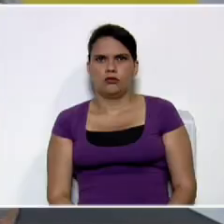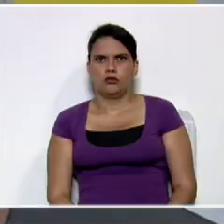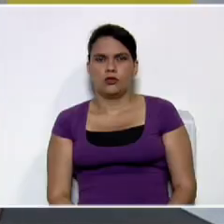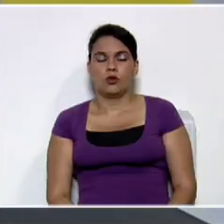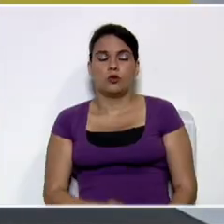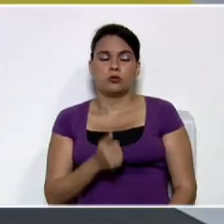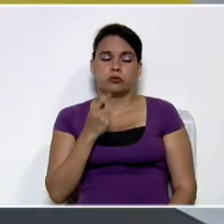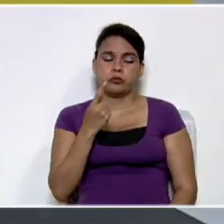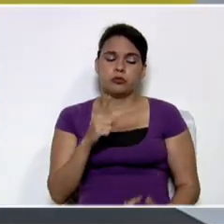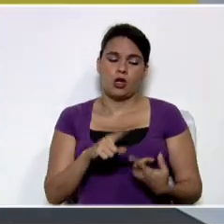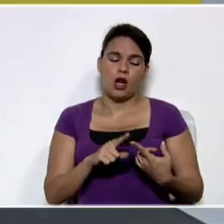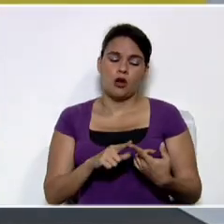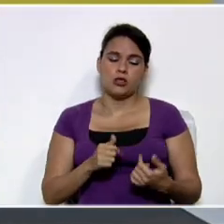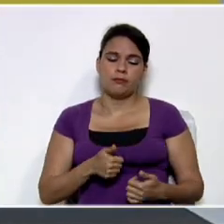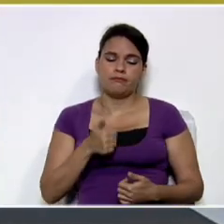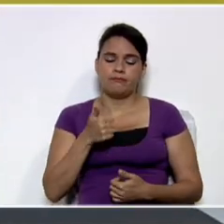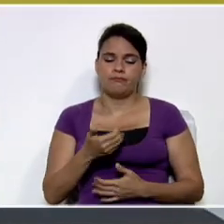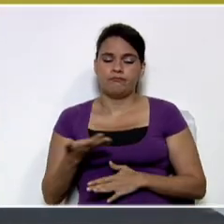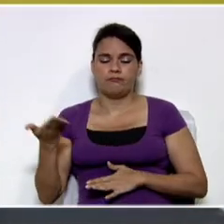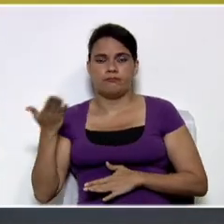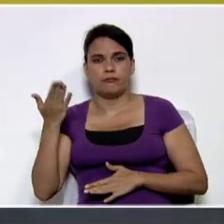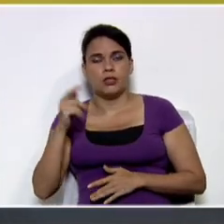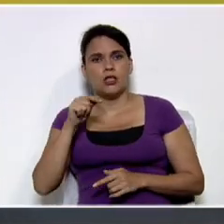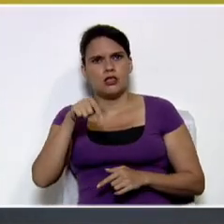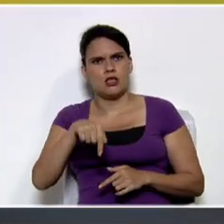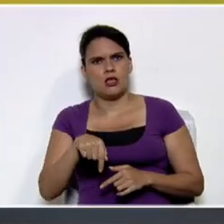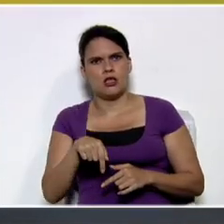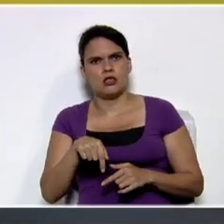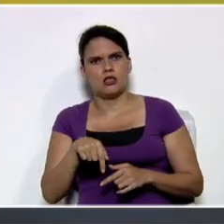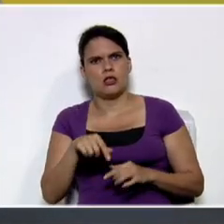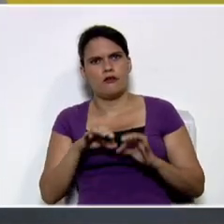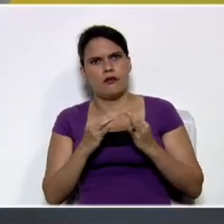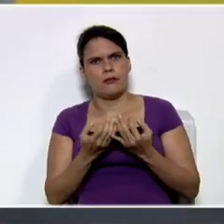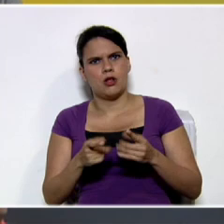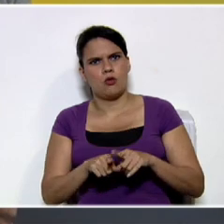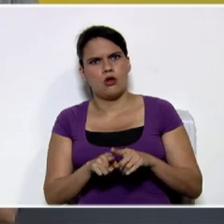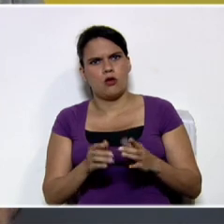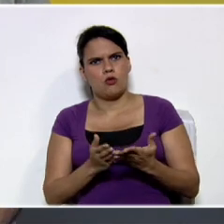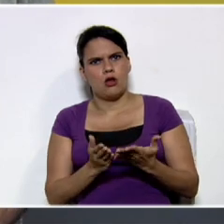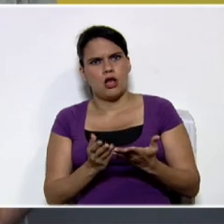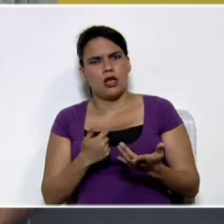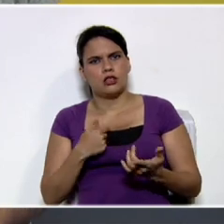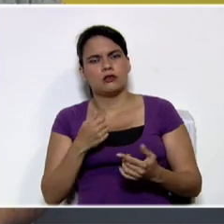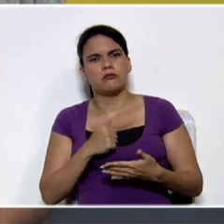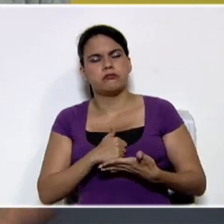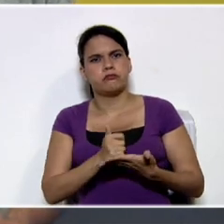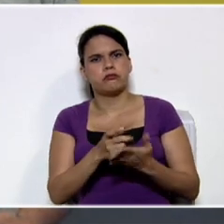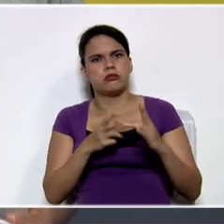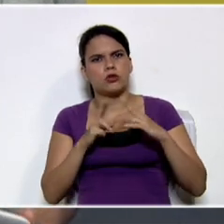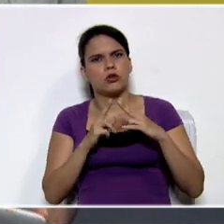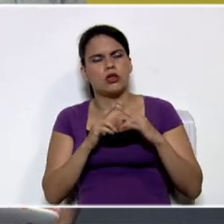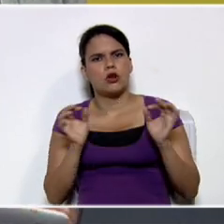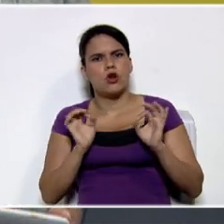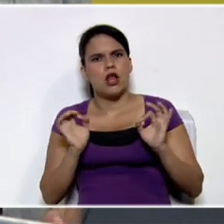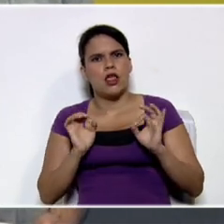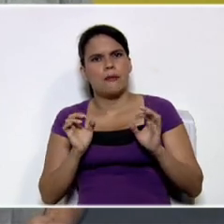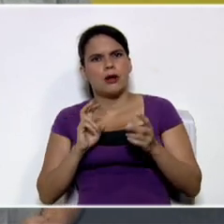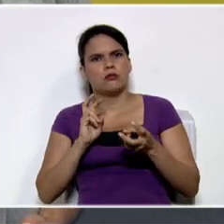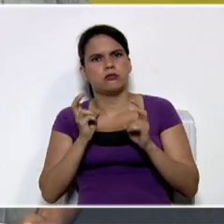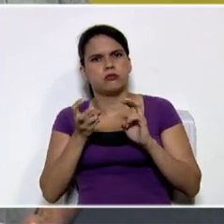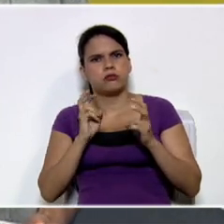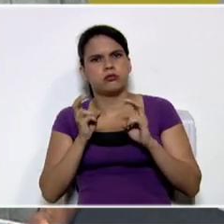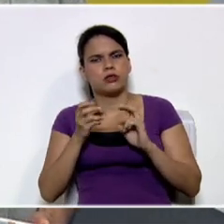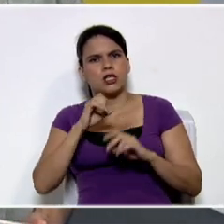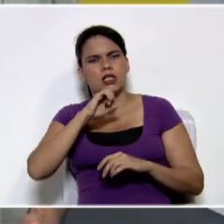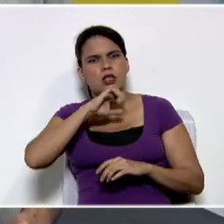Uno de los aspectos más valiosos de este programa es que te puede permitir conocer no solamente los referentes teóricos